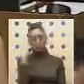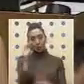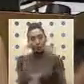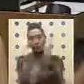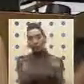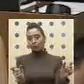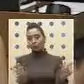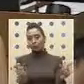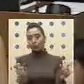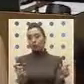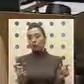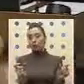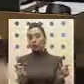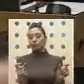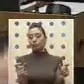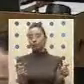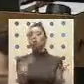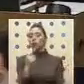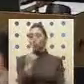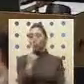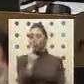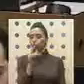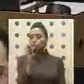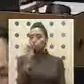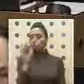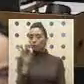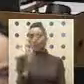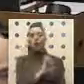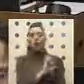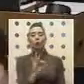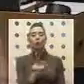en cuanto a que tenía una promesa que nunca cumplió.